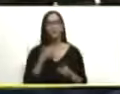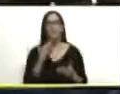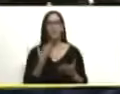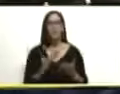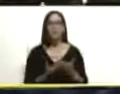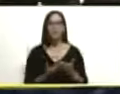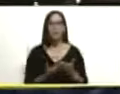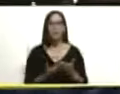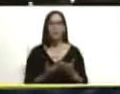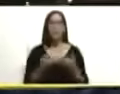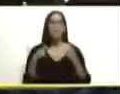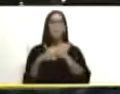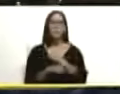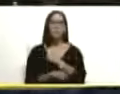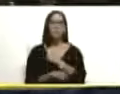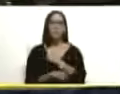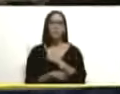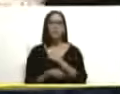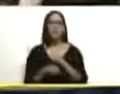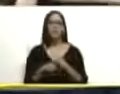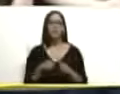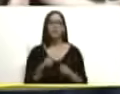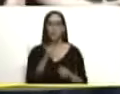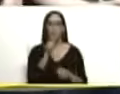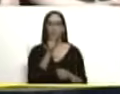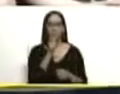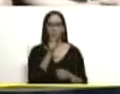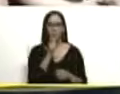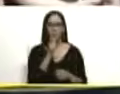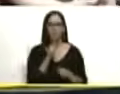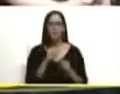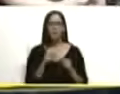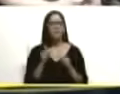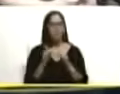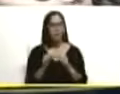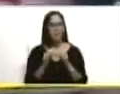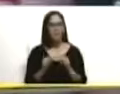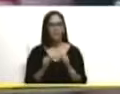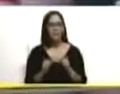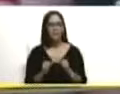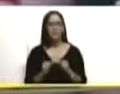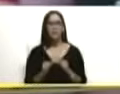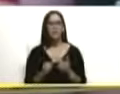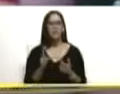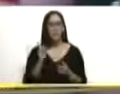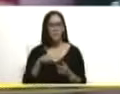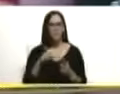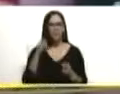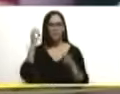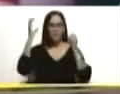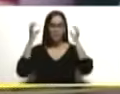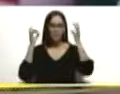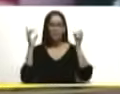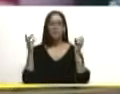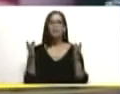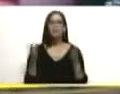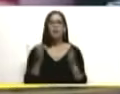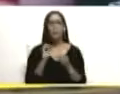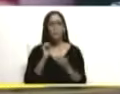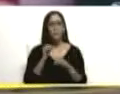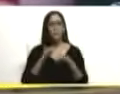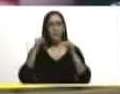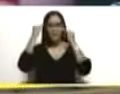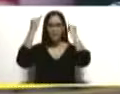agradecemos profundamente que nos pregunte permanentemente, y que también la creatividad de la juventud, su visión de